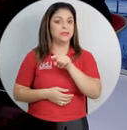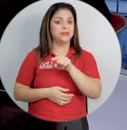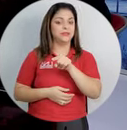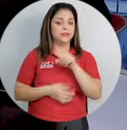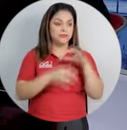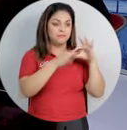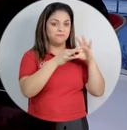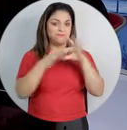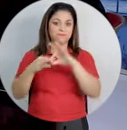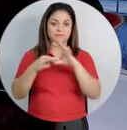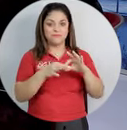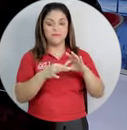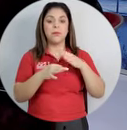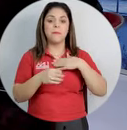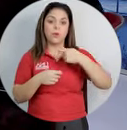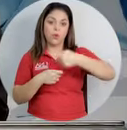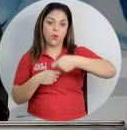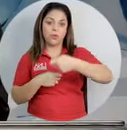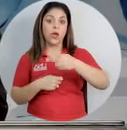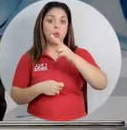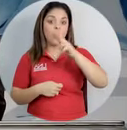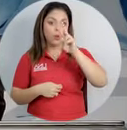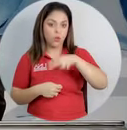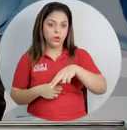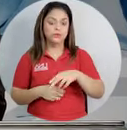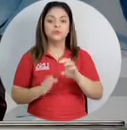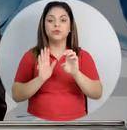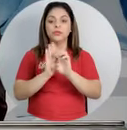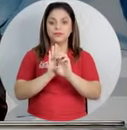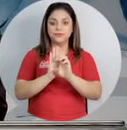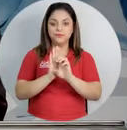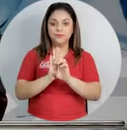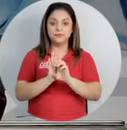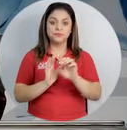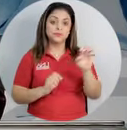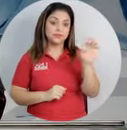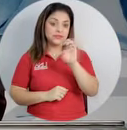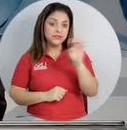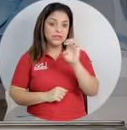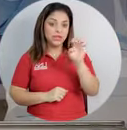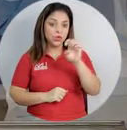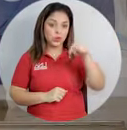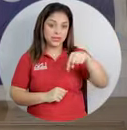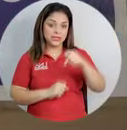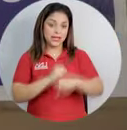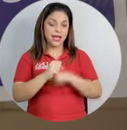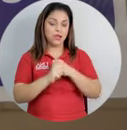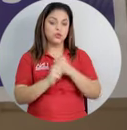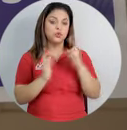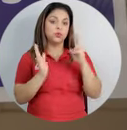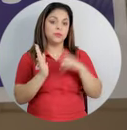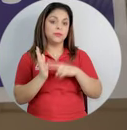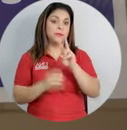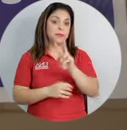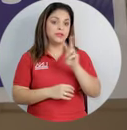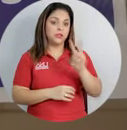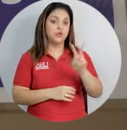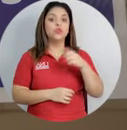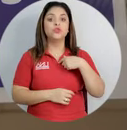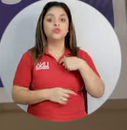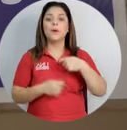tengo que pedir un crédito en colones, que mi cuota sea en colones. Ponemos un ejemplo, a enero de este año, enero